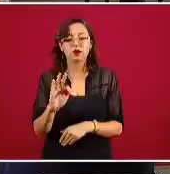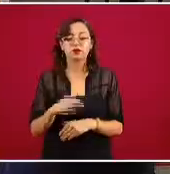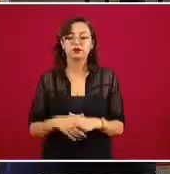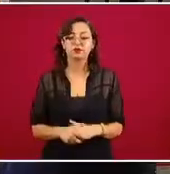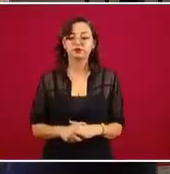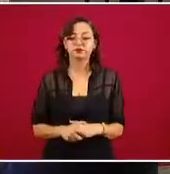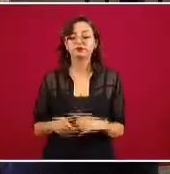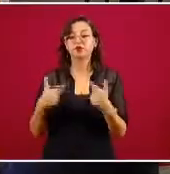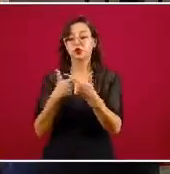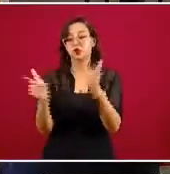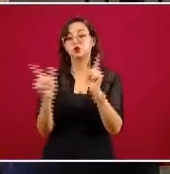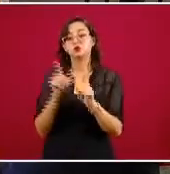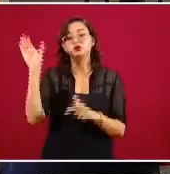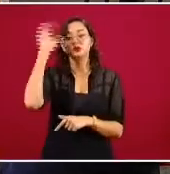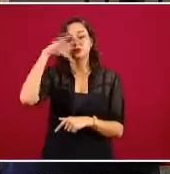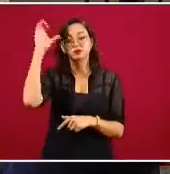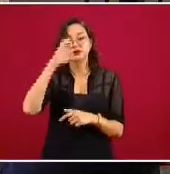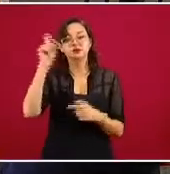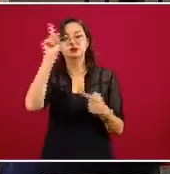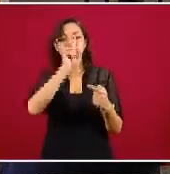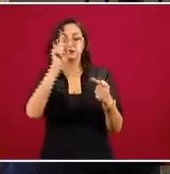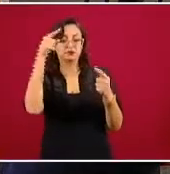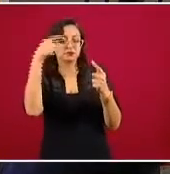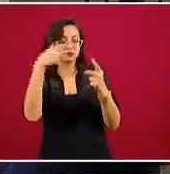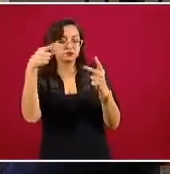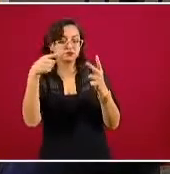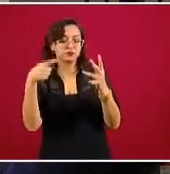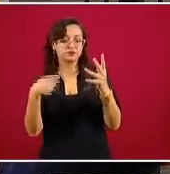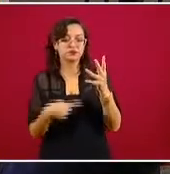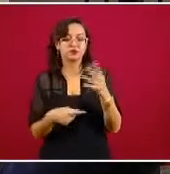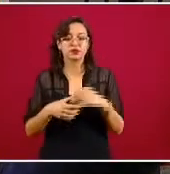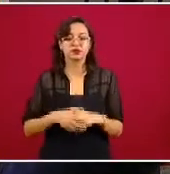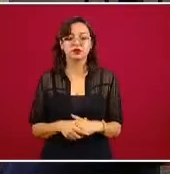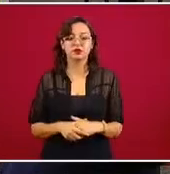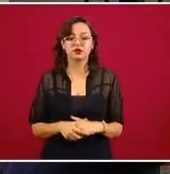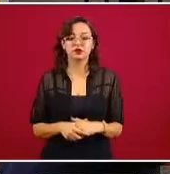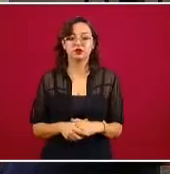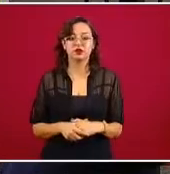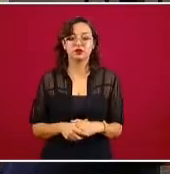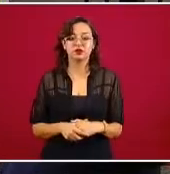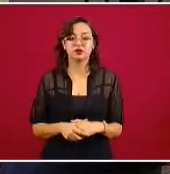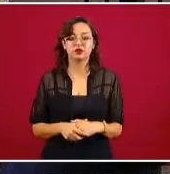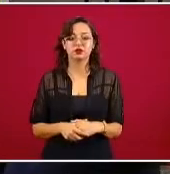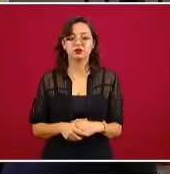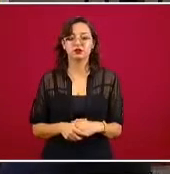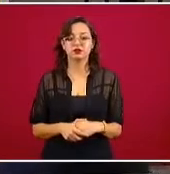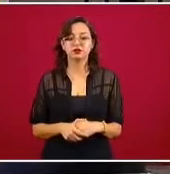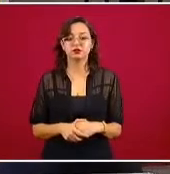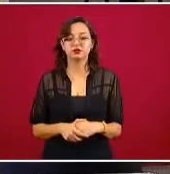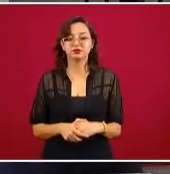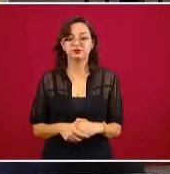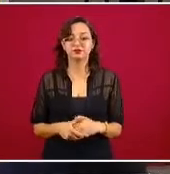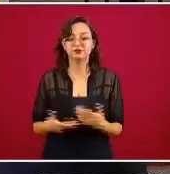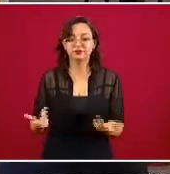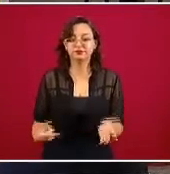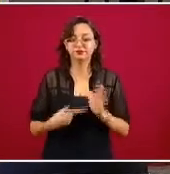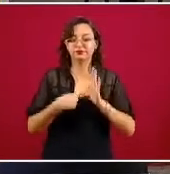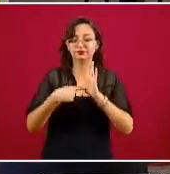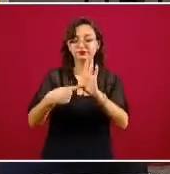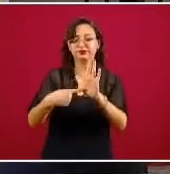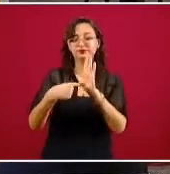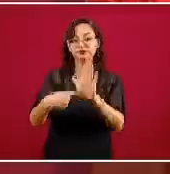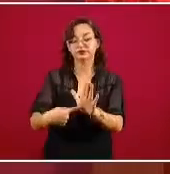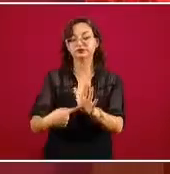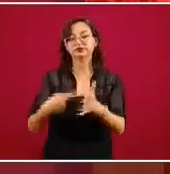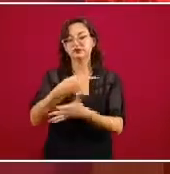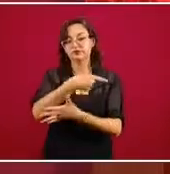siguientes recomendaciones, y estas recomendaciones se basan en la evidencia que acabo de presentar